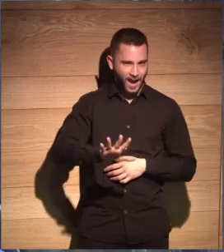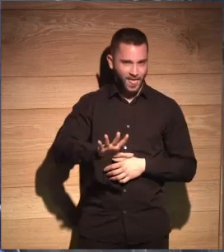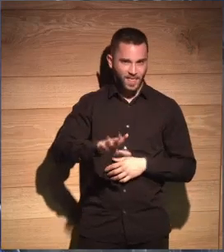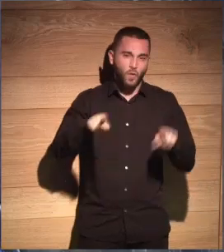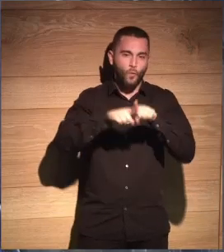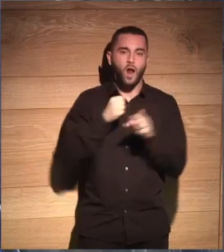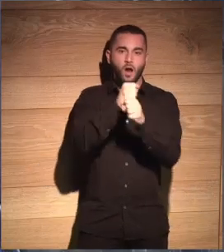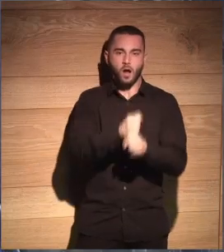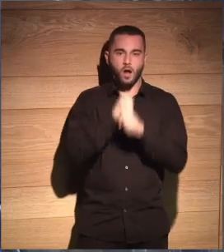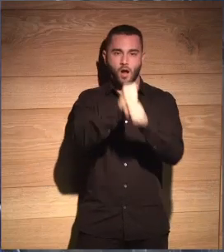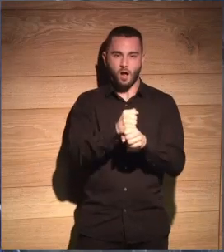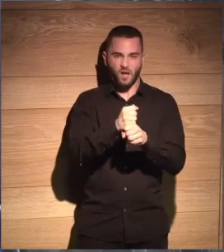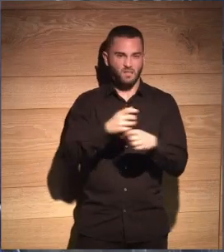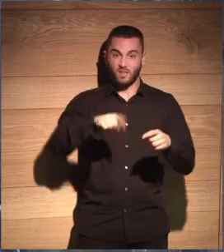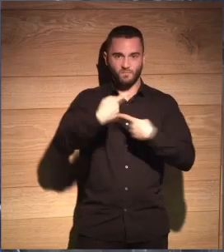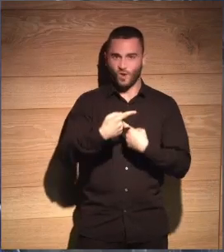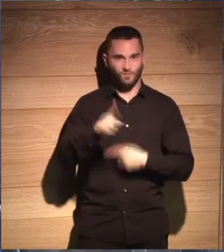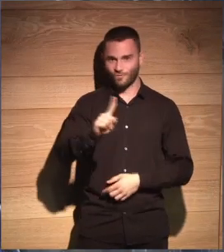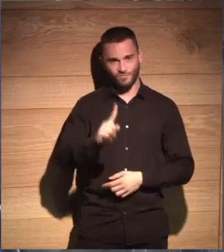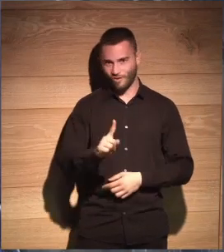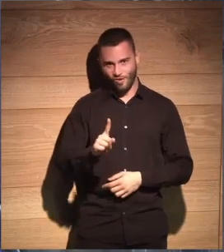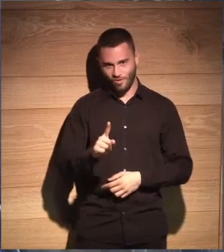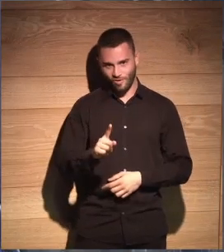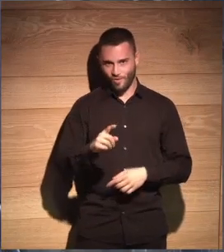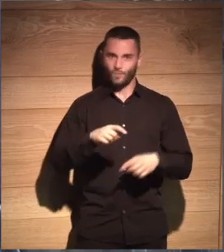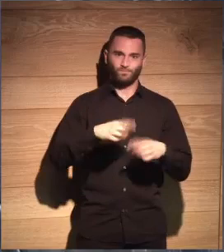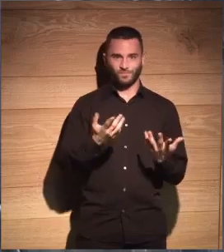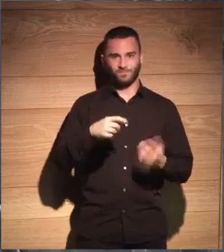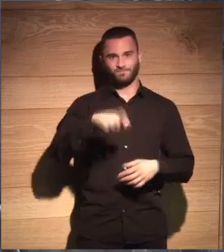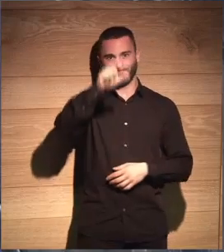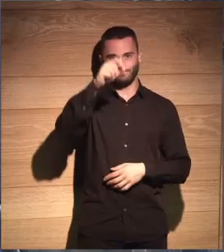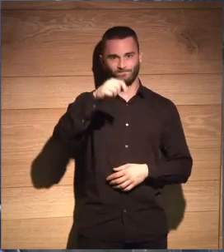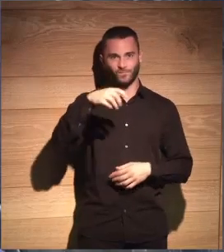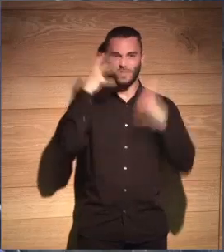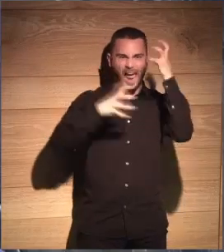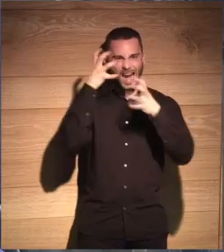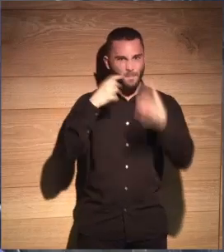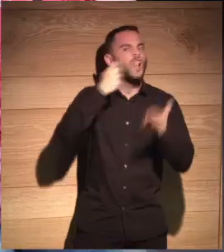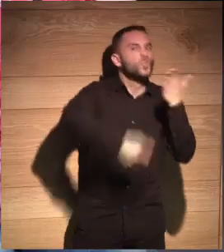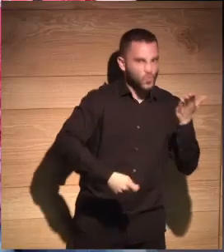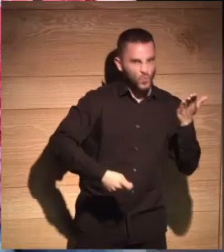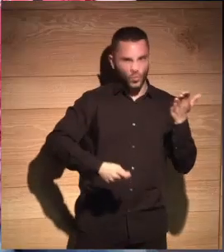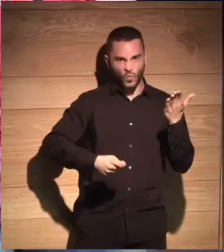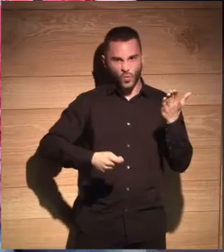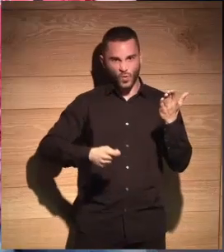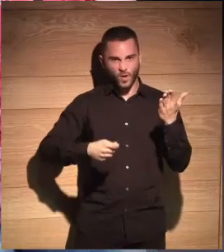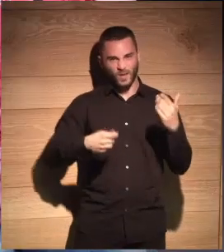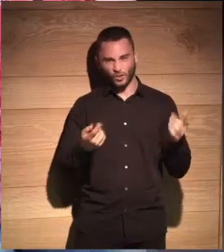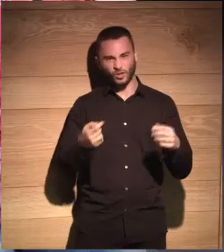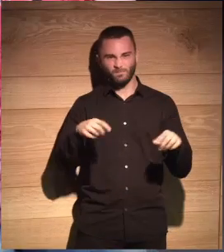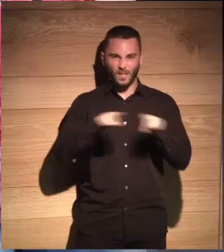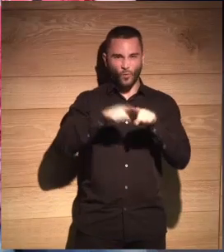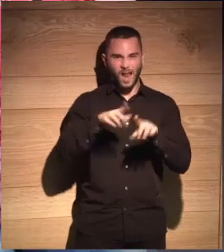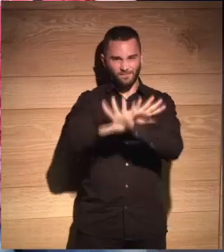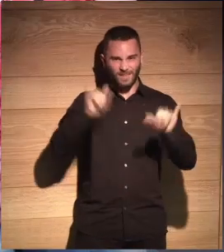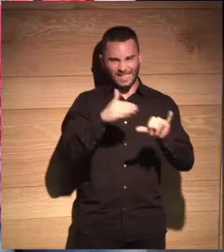un caballo, que de repente es un tipo duro, un chungo, ¿no? Y entonces ahí lo que estás buscando es justo el efecto contrario, ¿no? De epatar un poco.